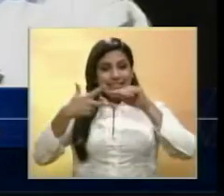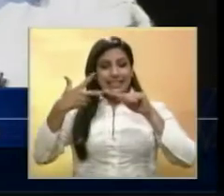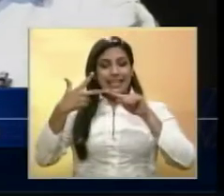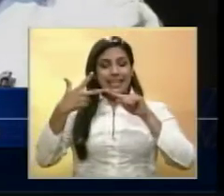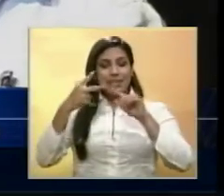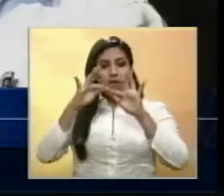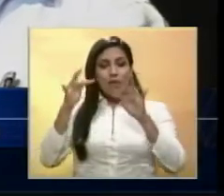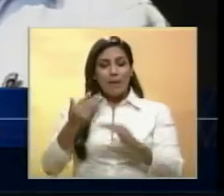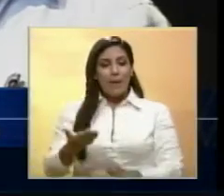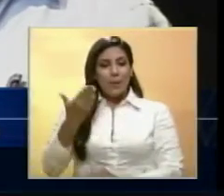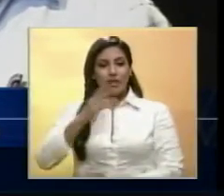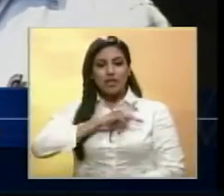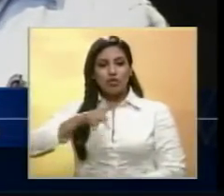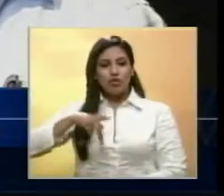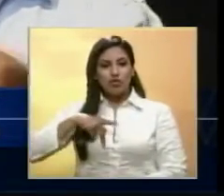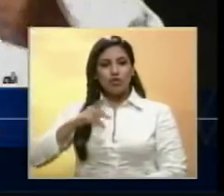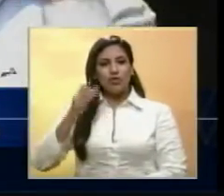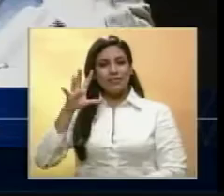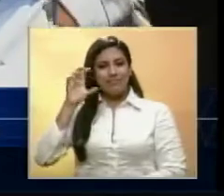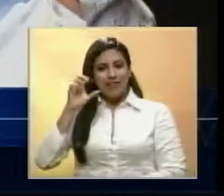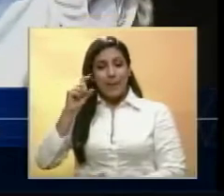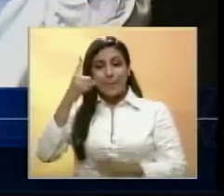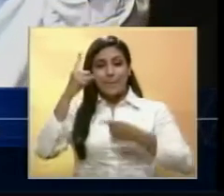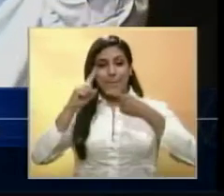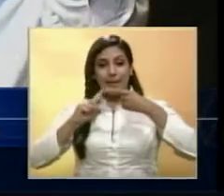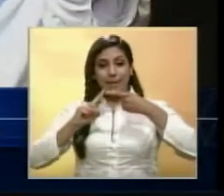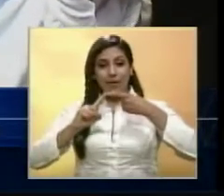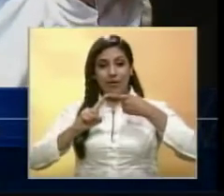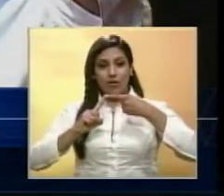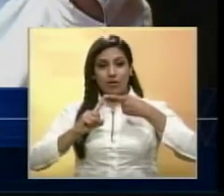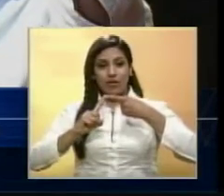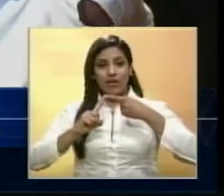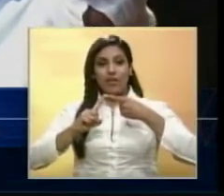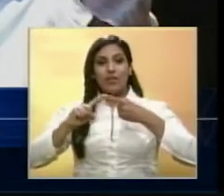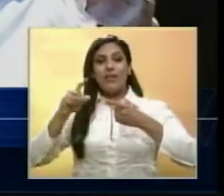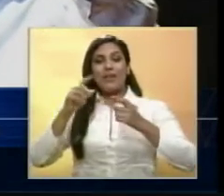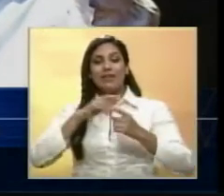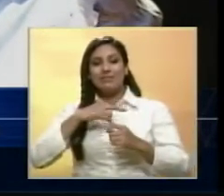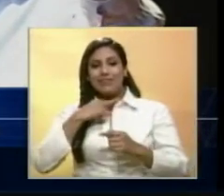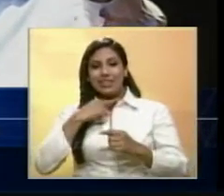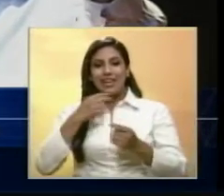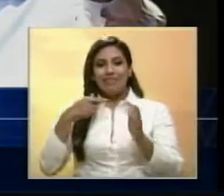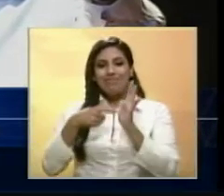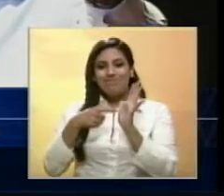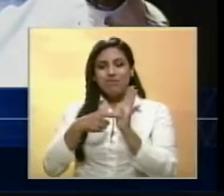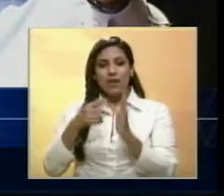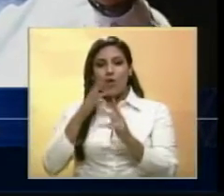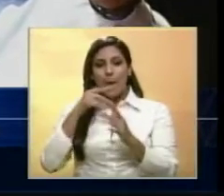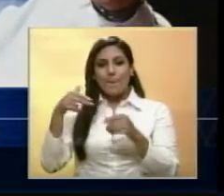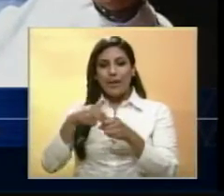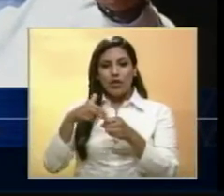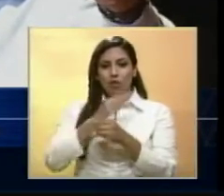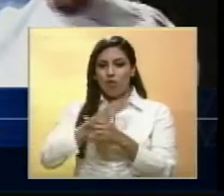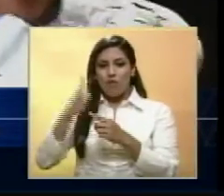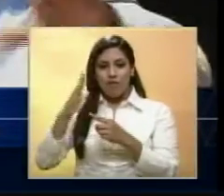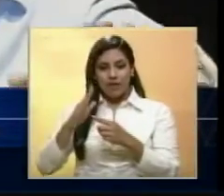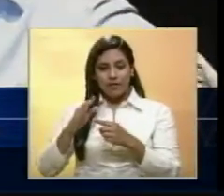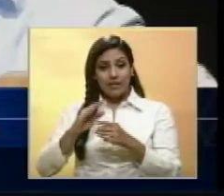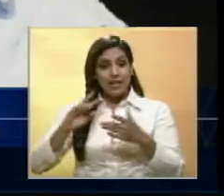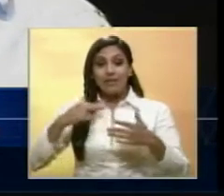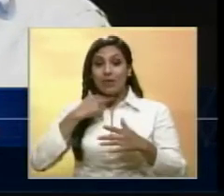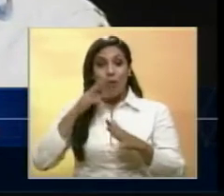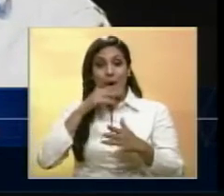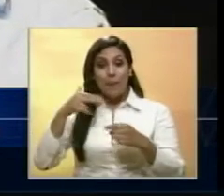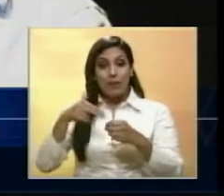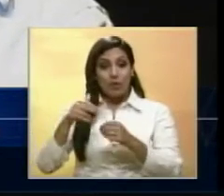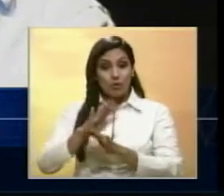son esenciales que nosotros dominemos. Primero, agotamiento del modelo rentista, petrolero, modelo económico. Se agotó.